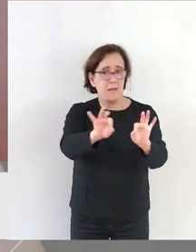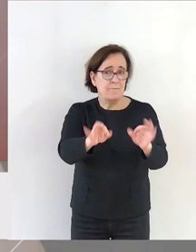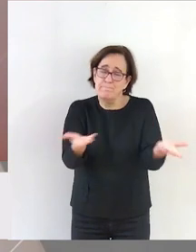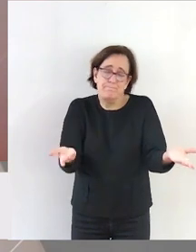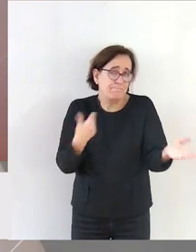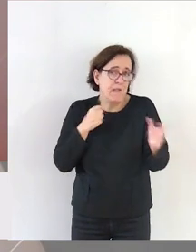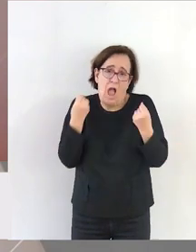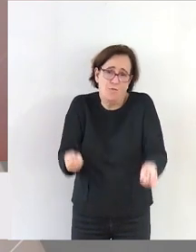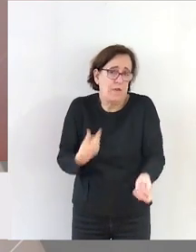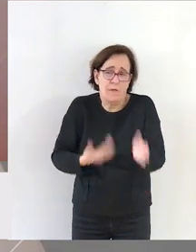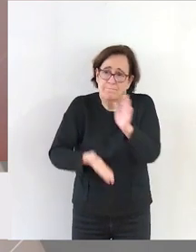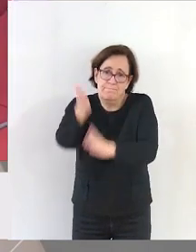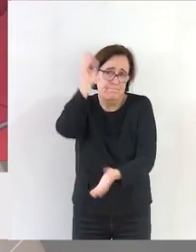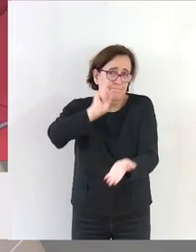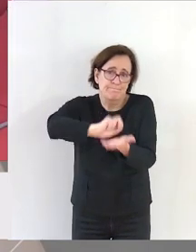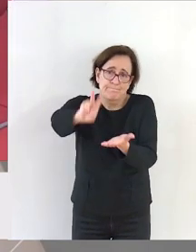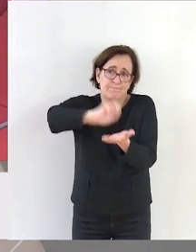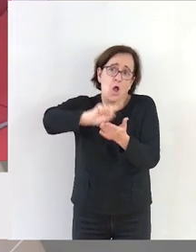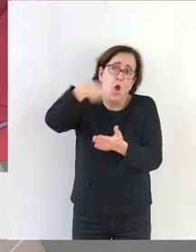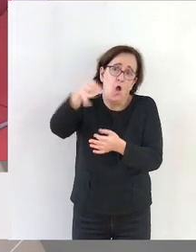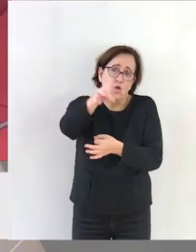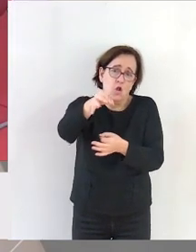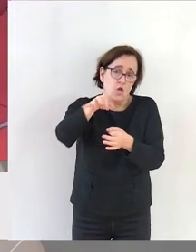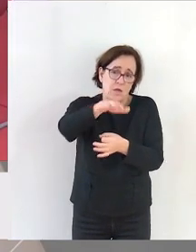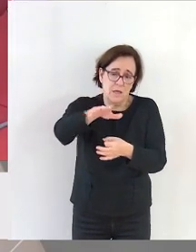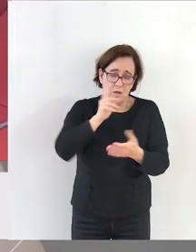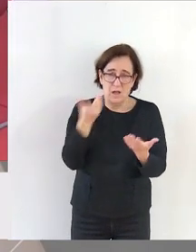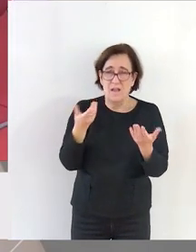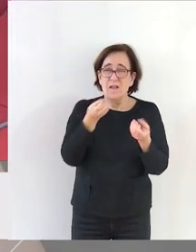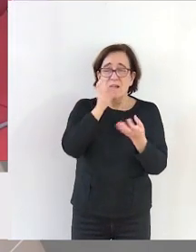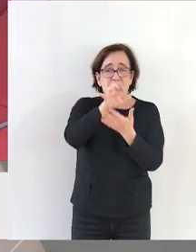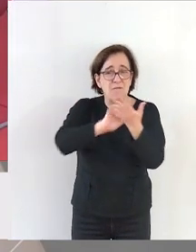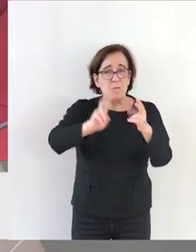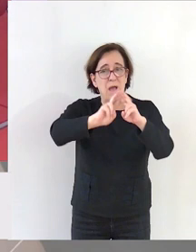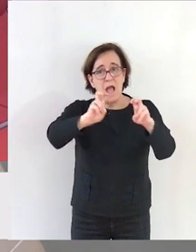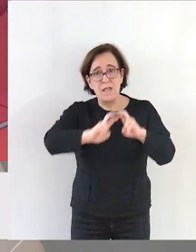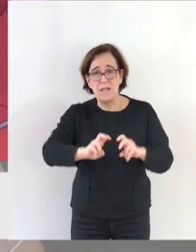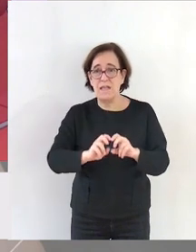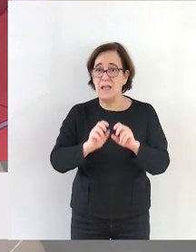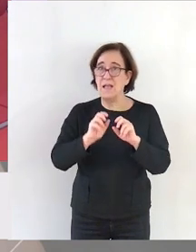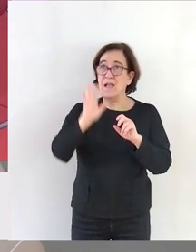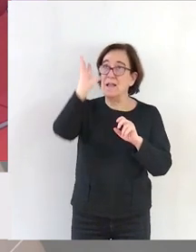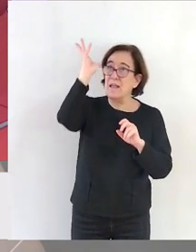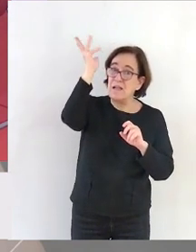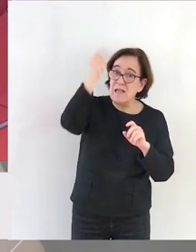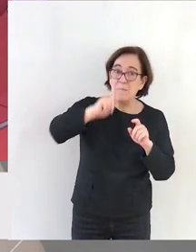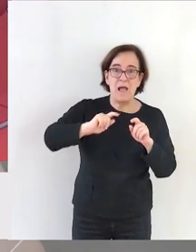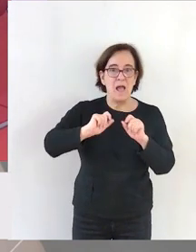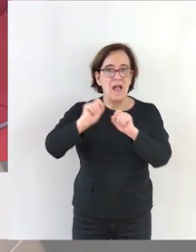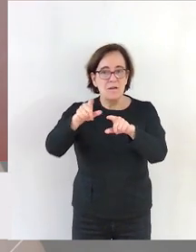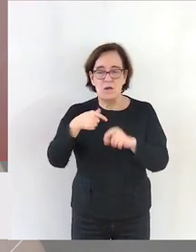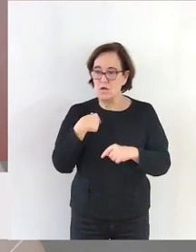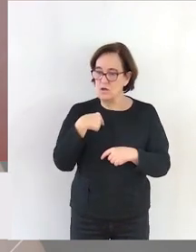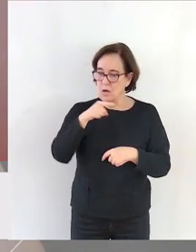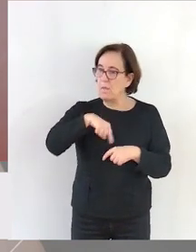a caminar eh En un momento cuando lees informes y análisis sobre sobre migraciones climáticas o desplazamiento climático yo